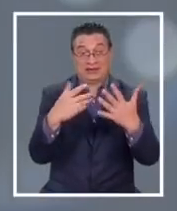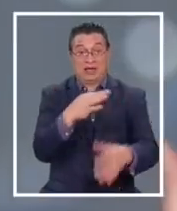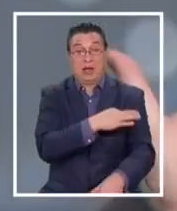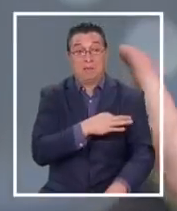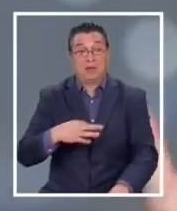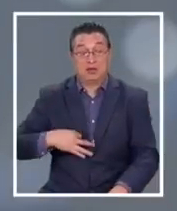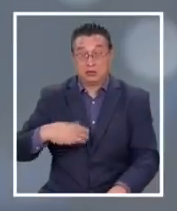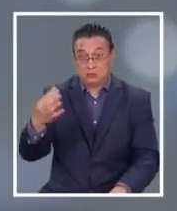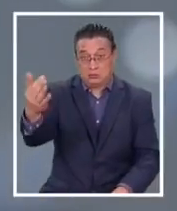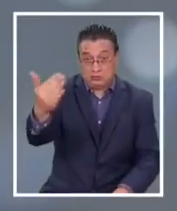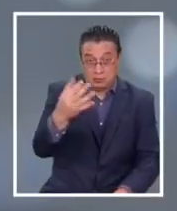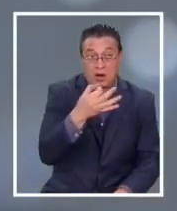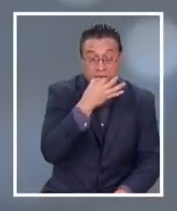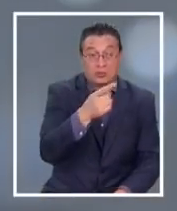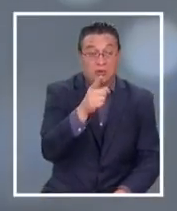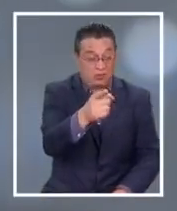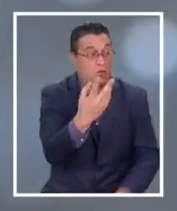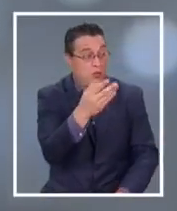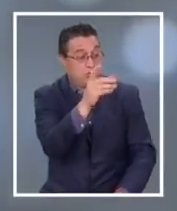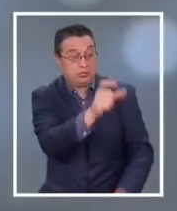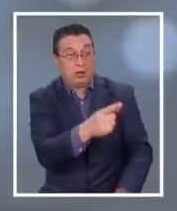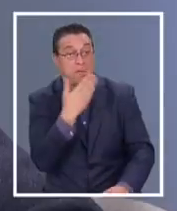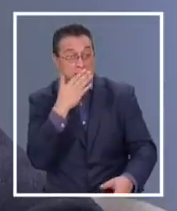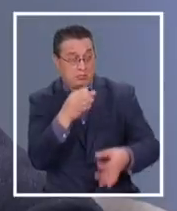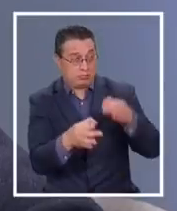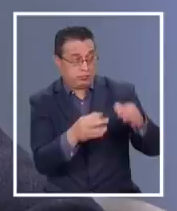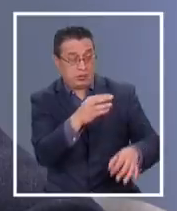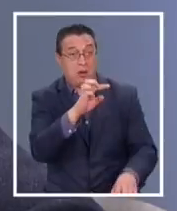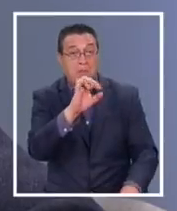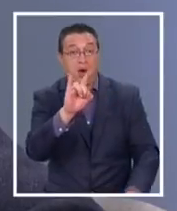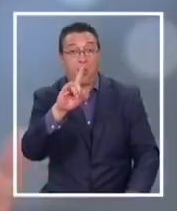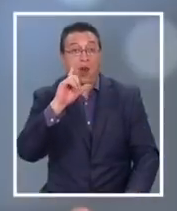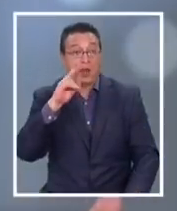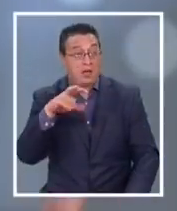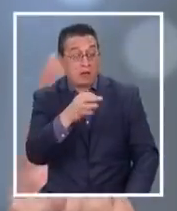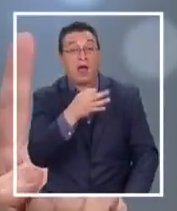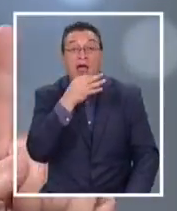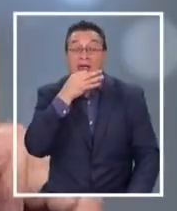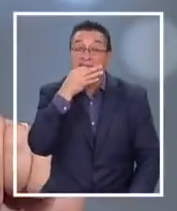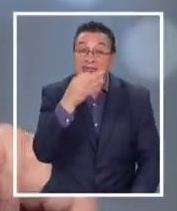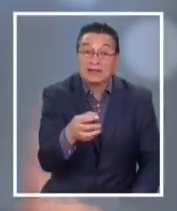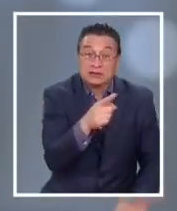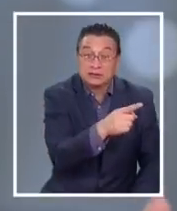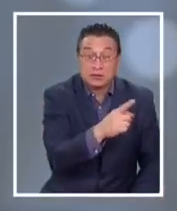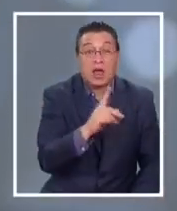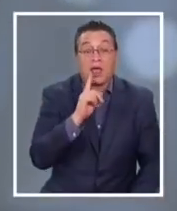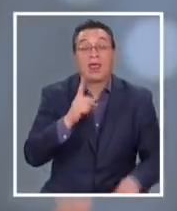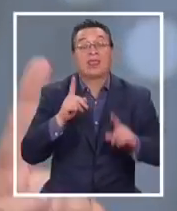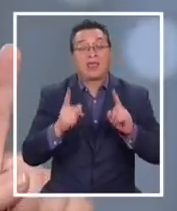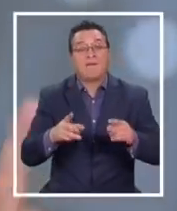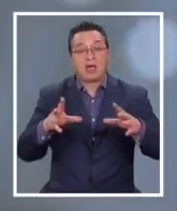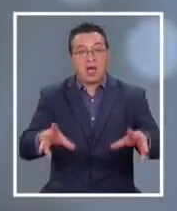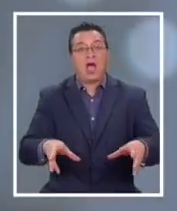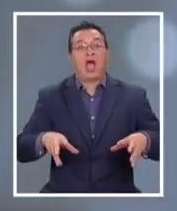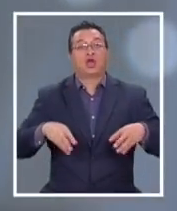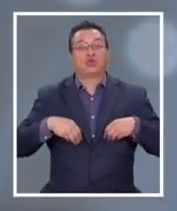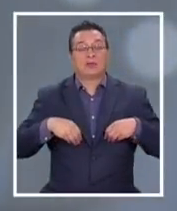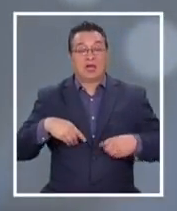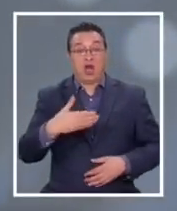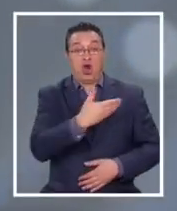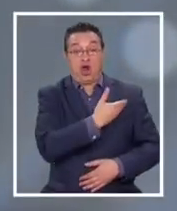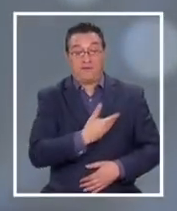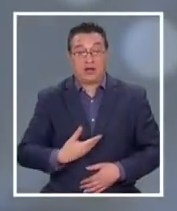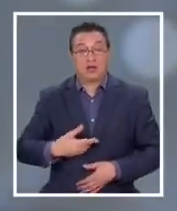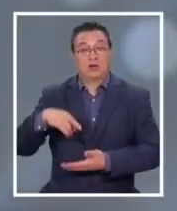Tribunal Constitucional. Acá tenemos una gran jurista como Paulina Bogdanovich. Dijeron que deben asumir el gobierno y